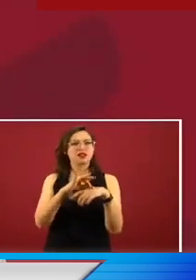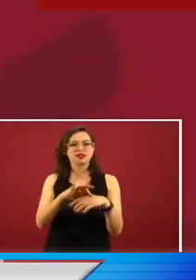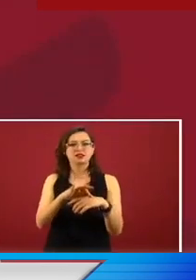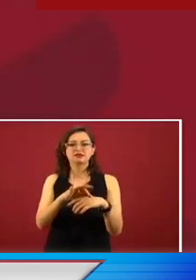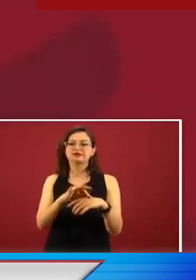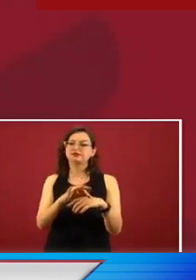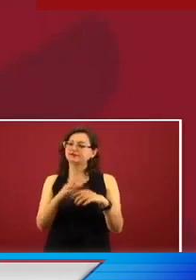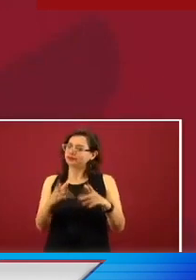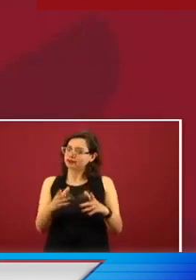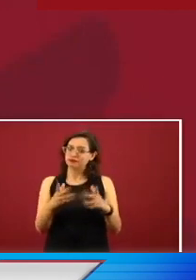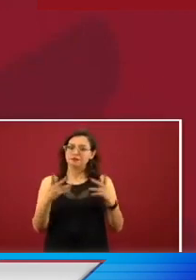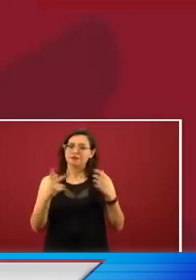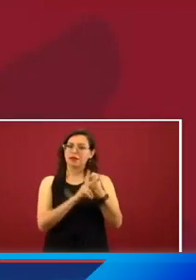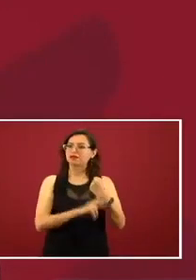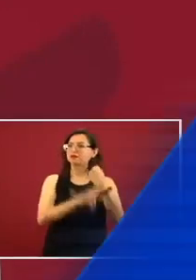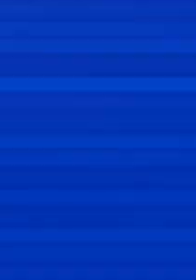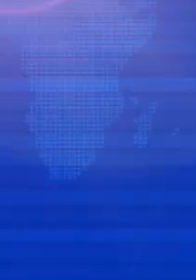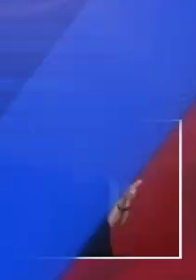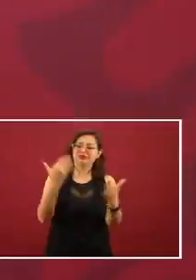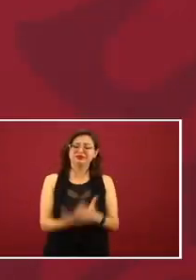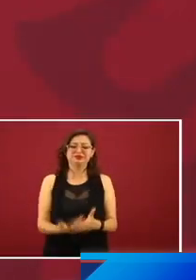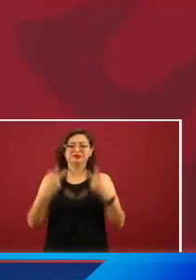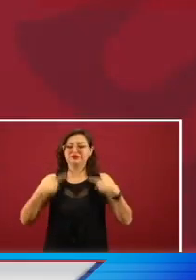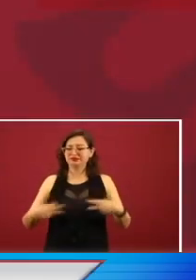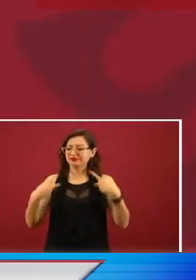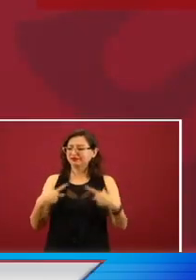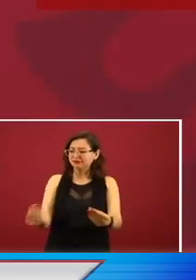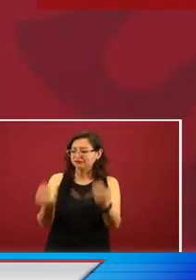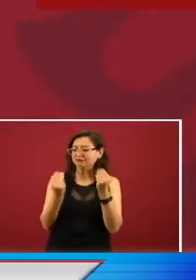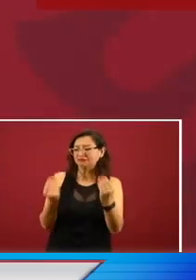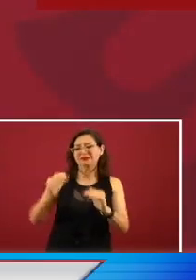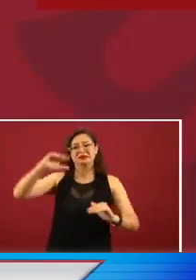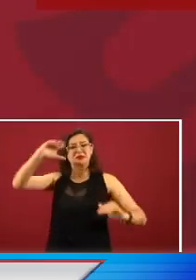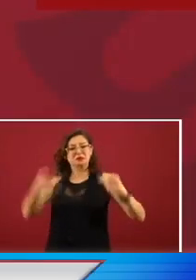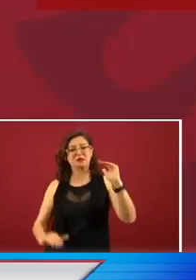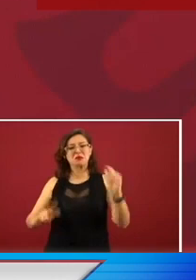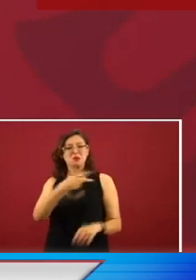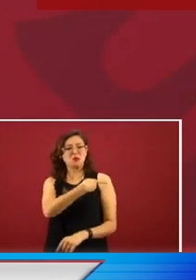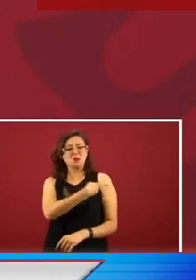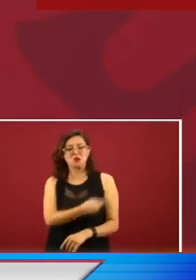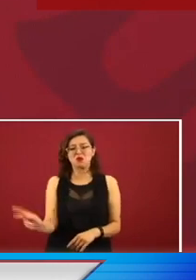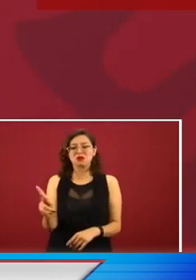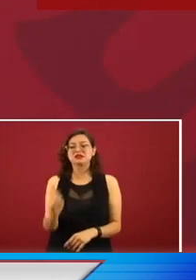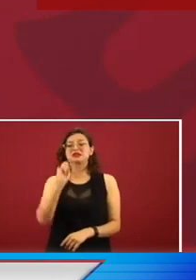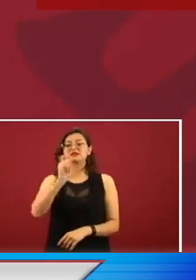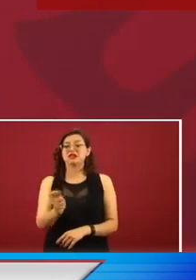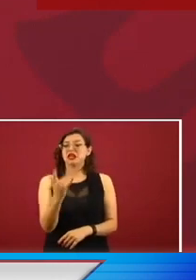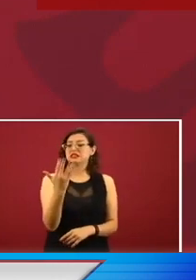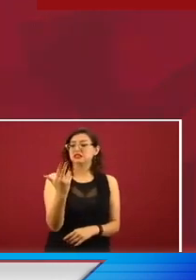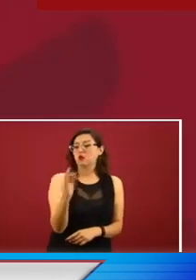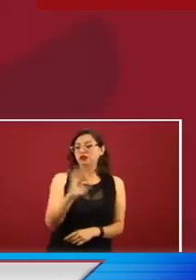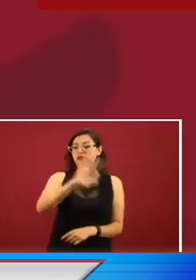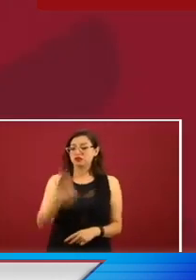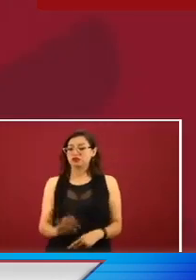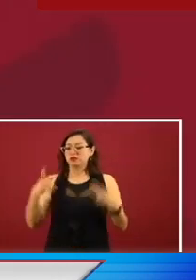México, aunque aclara que no hay ciencia exacta. Ciudad de México y Estado de México. Hugo López-Gatell informa que